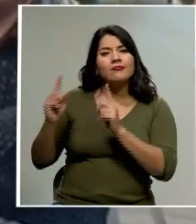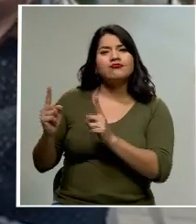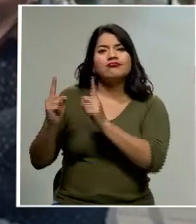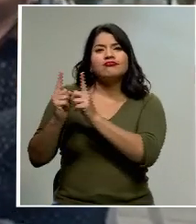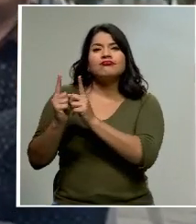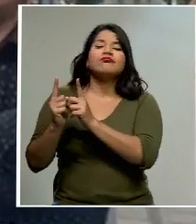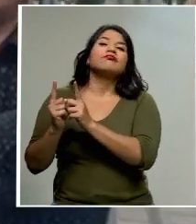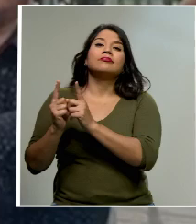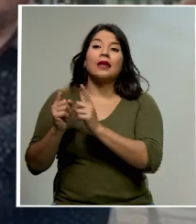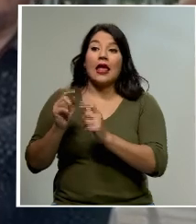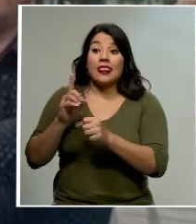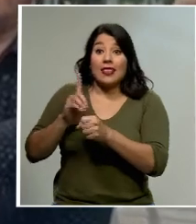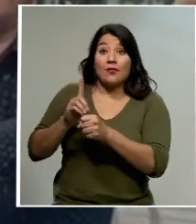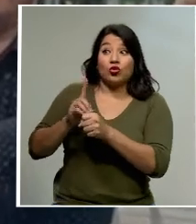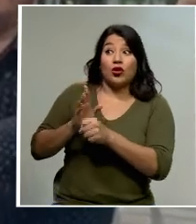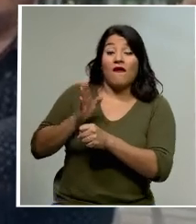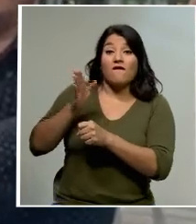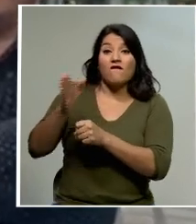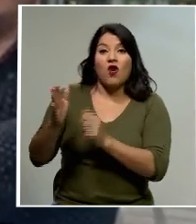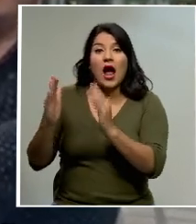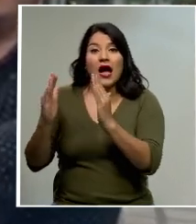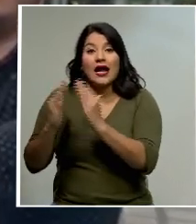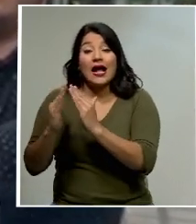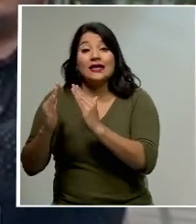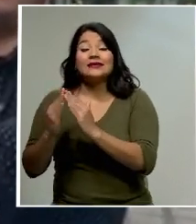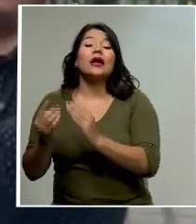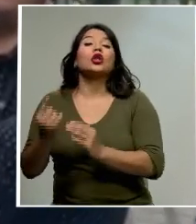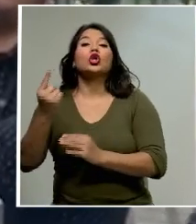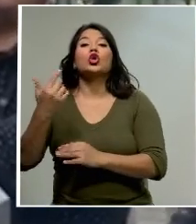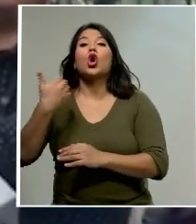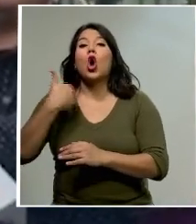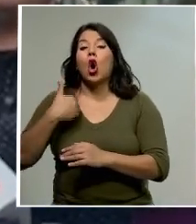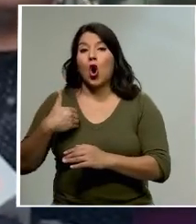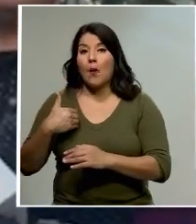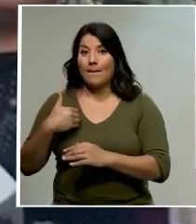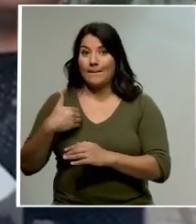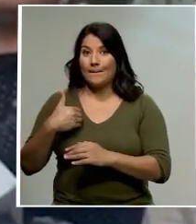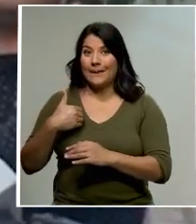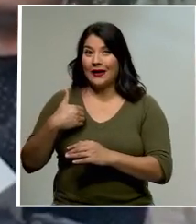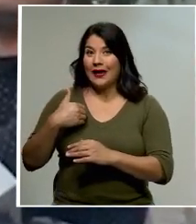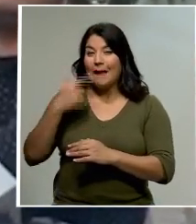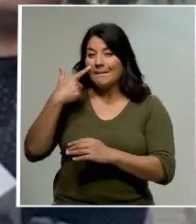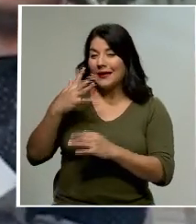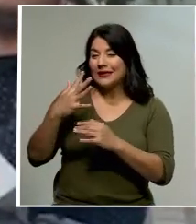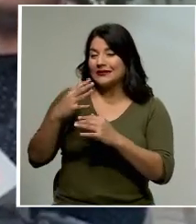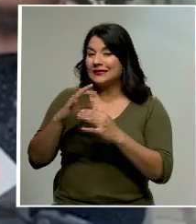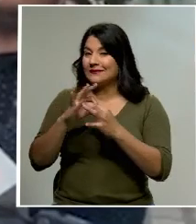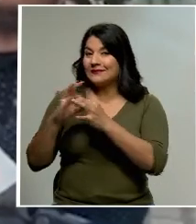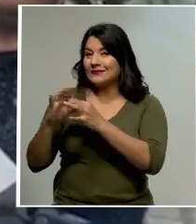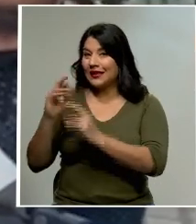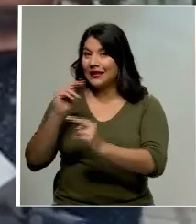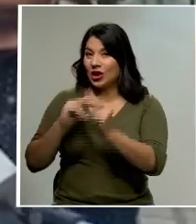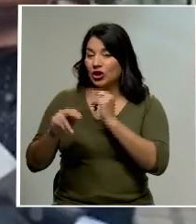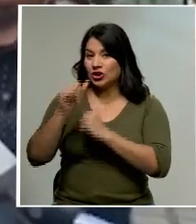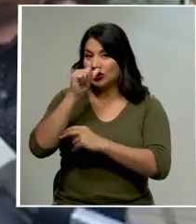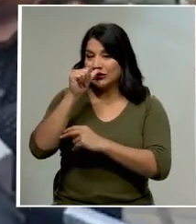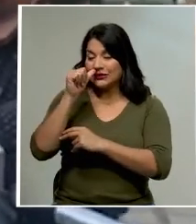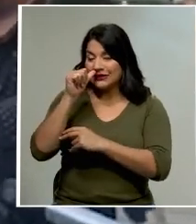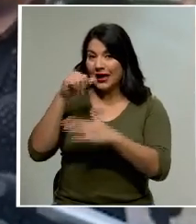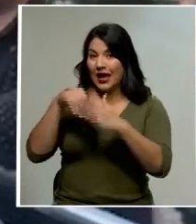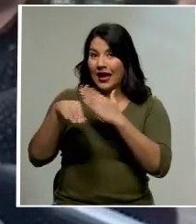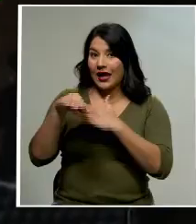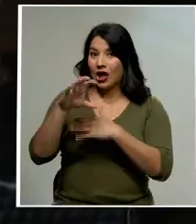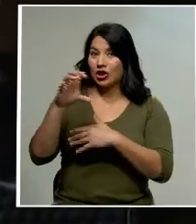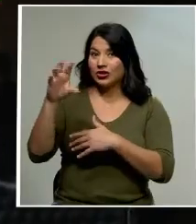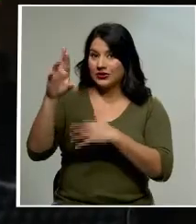un condominio del presunto cabecilla de una banda narcotraficante en la zona sur de nuestro país. La solicitud